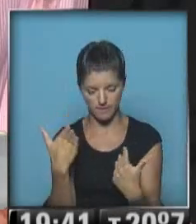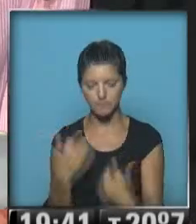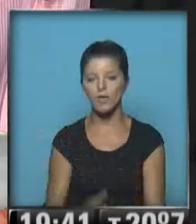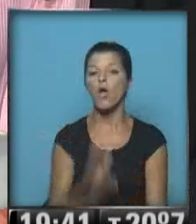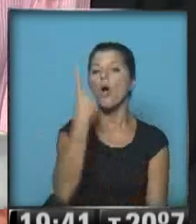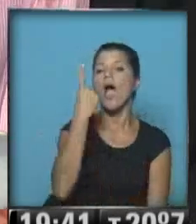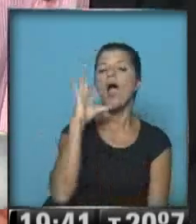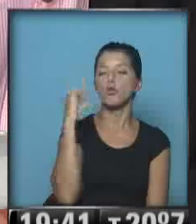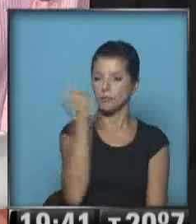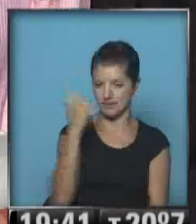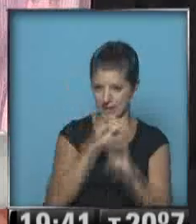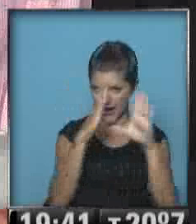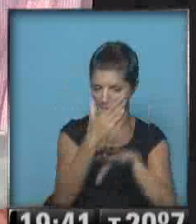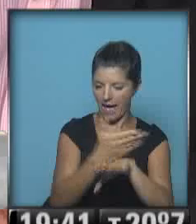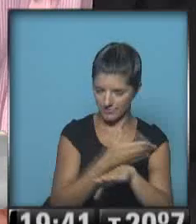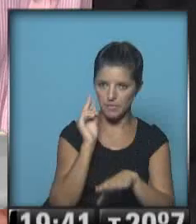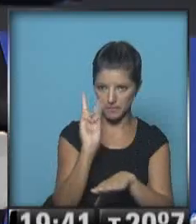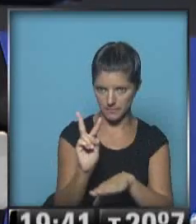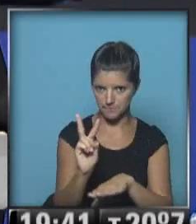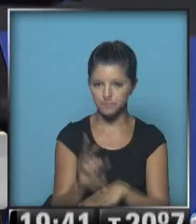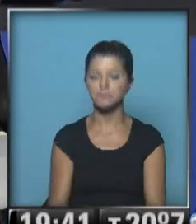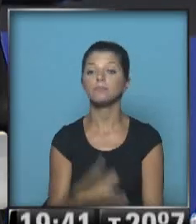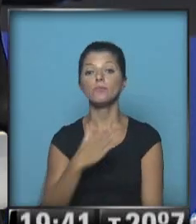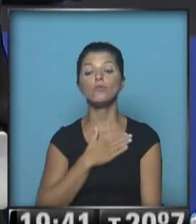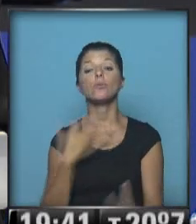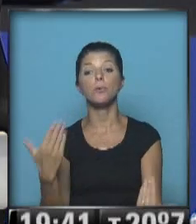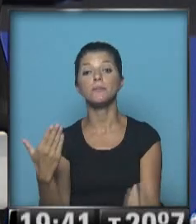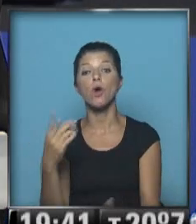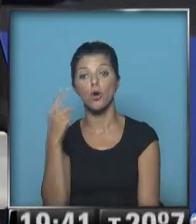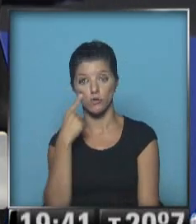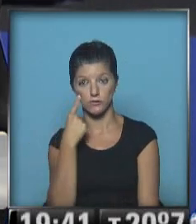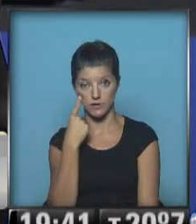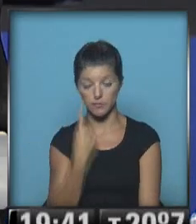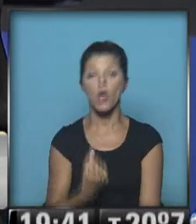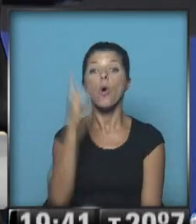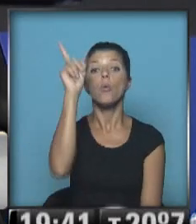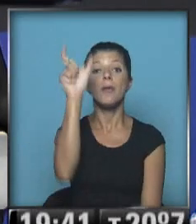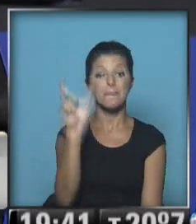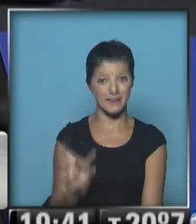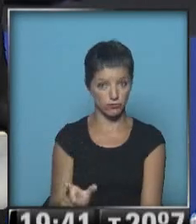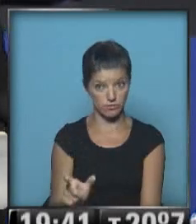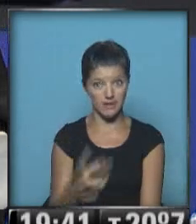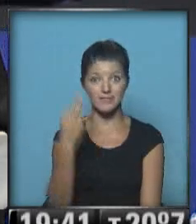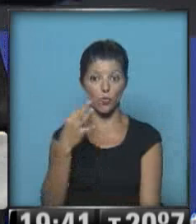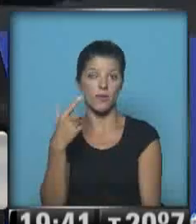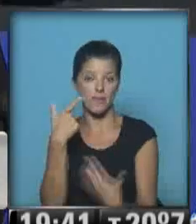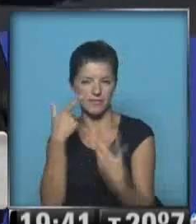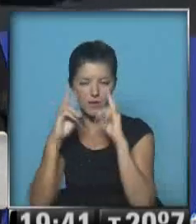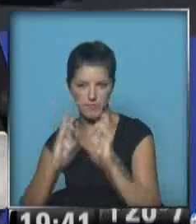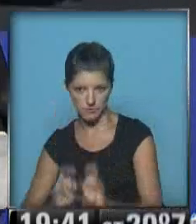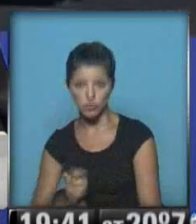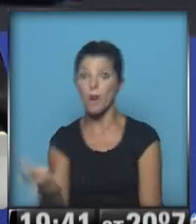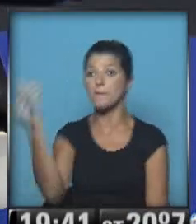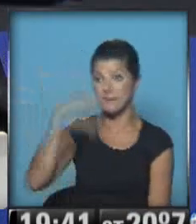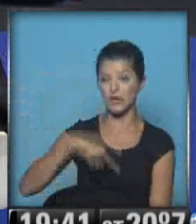hacer antes de ver esto nos pudimos enterar que una persona seguramente una persona de inteligencia que vino al Canal